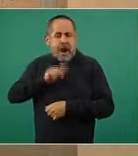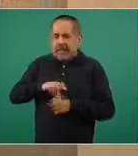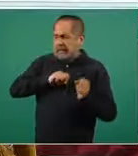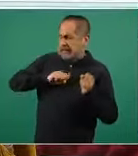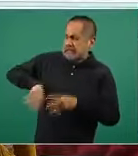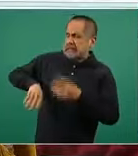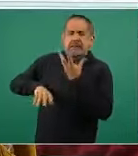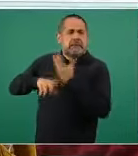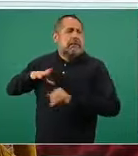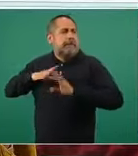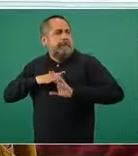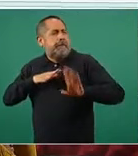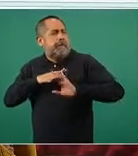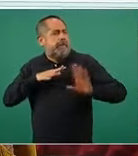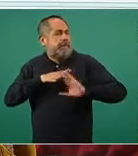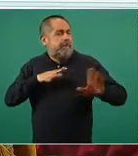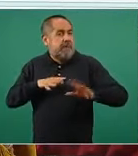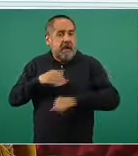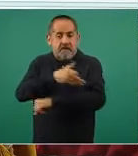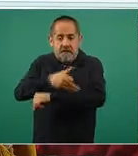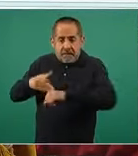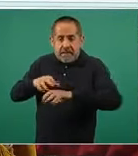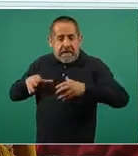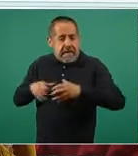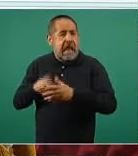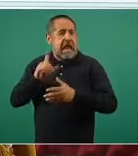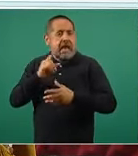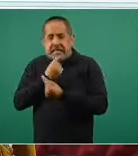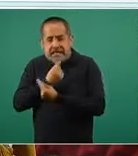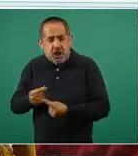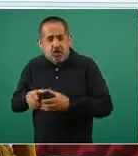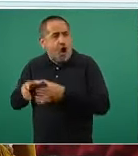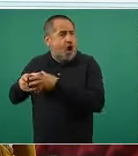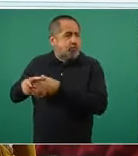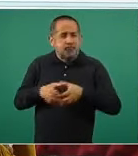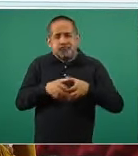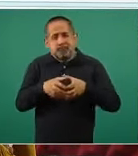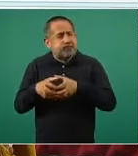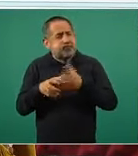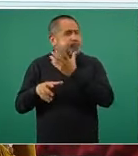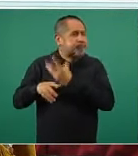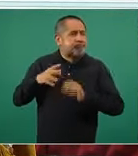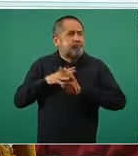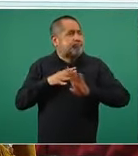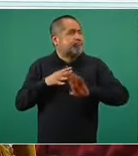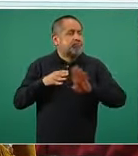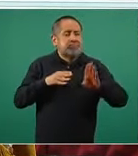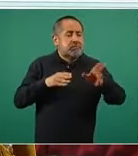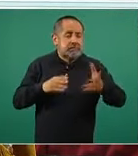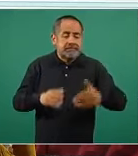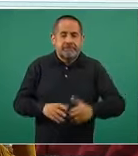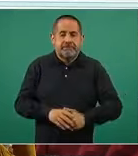fronteras, sino que también se mueven familias y niños hacia otros países.